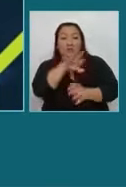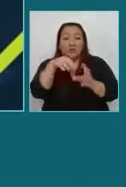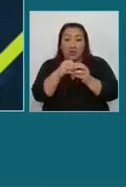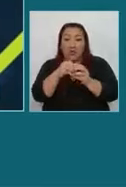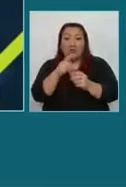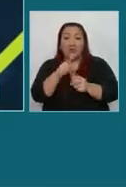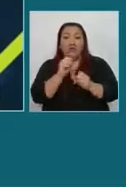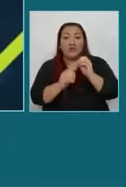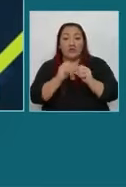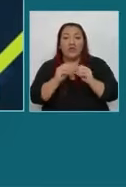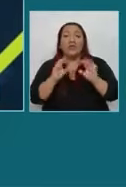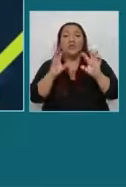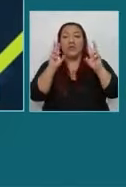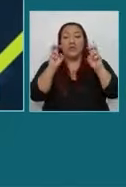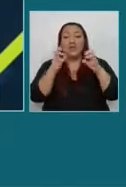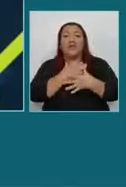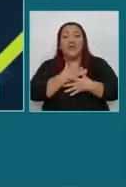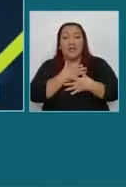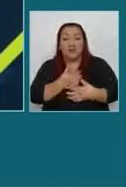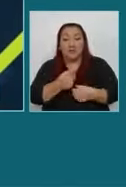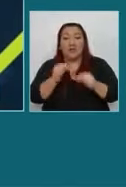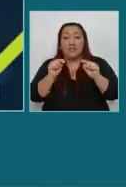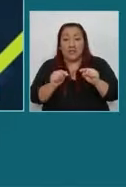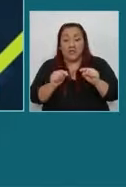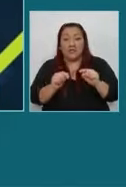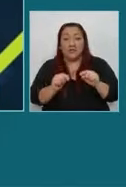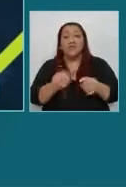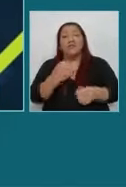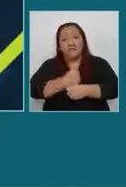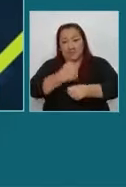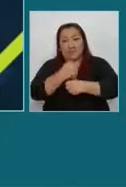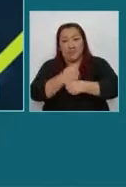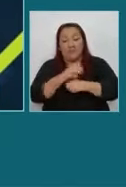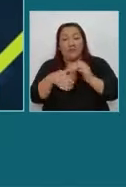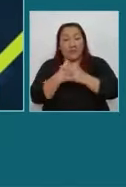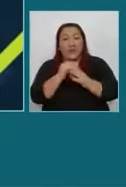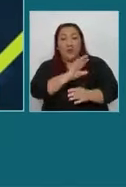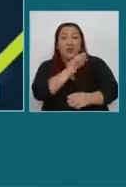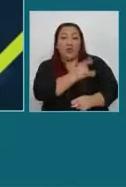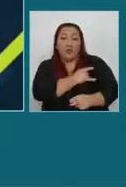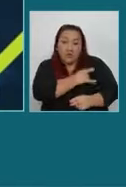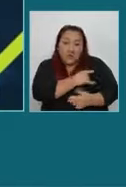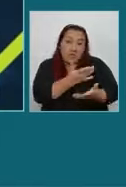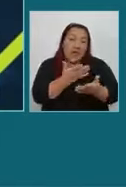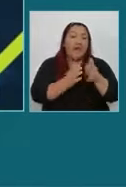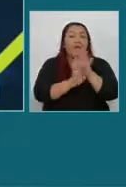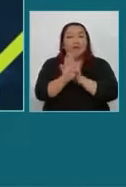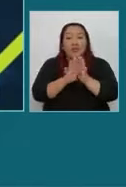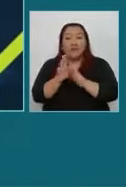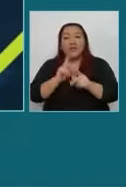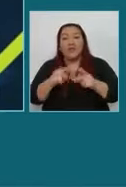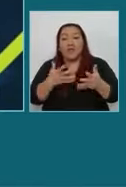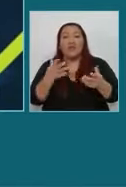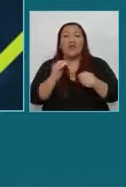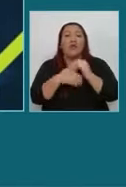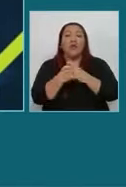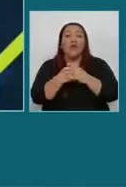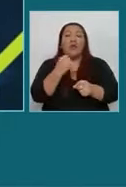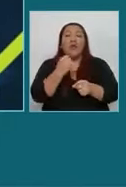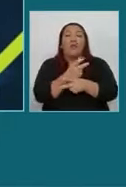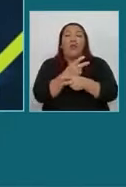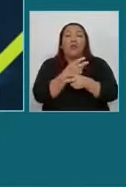este subsistema de salud. Esto, pues, es trabajar con las universidades, con los emprendimientos, así como el sector